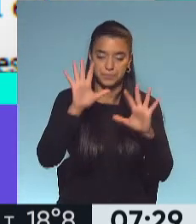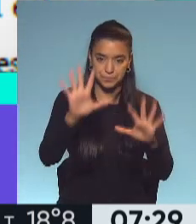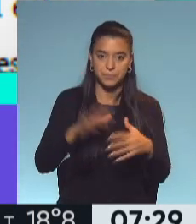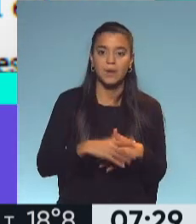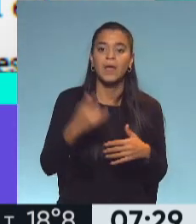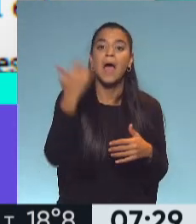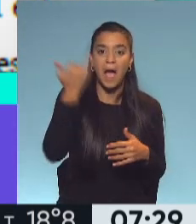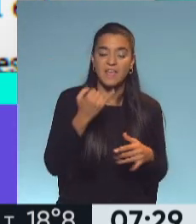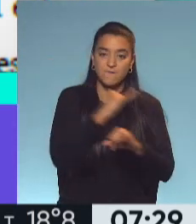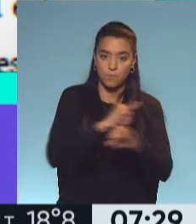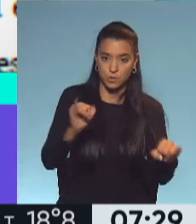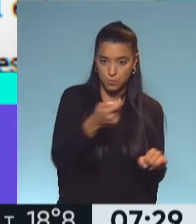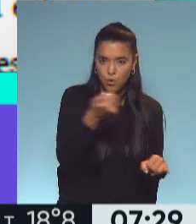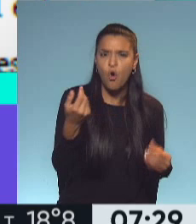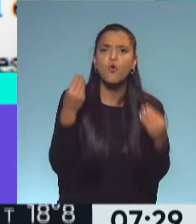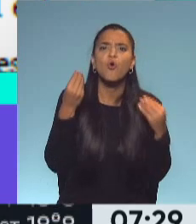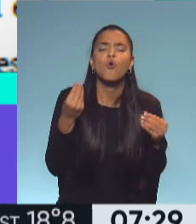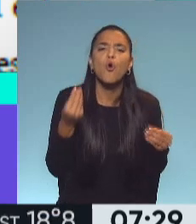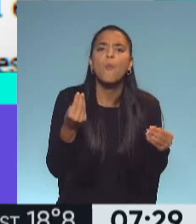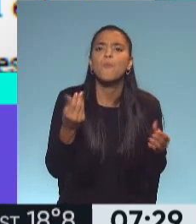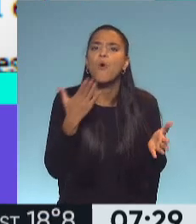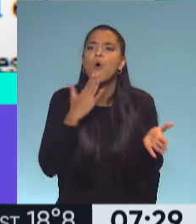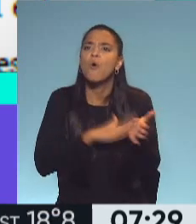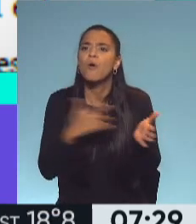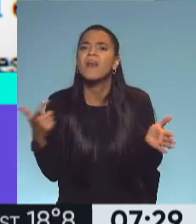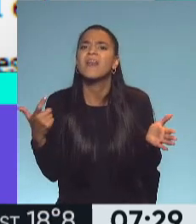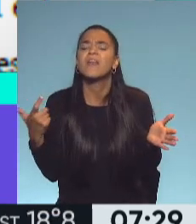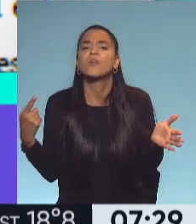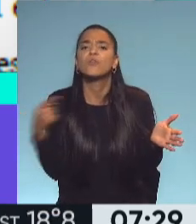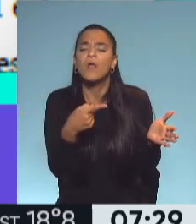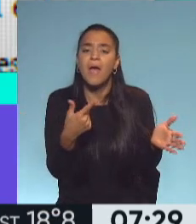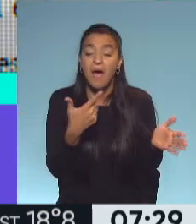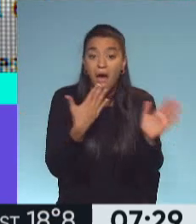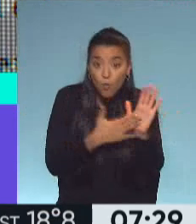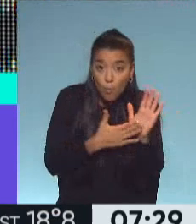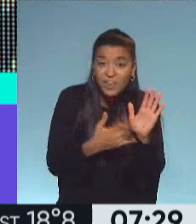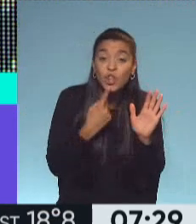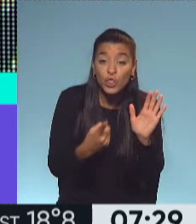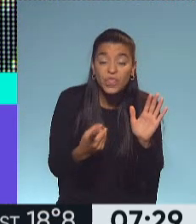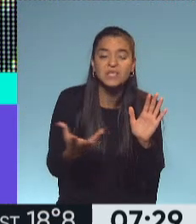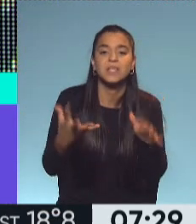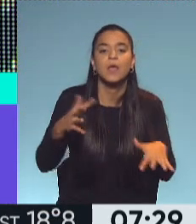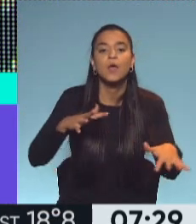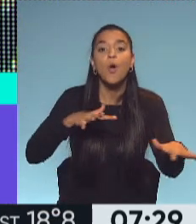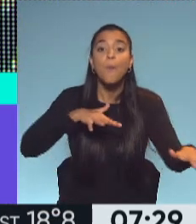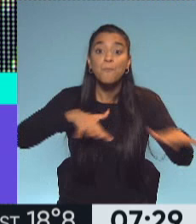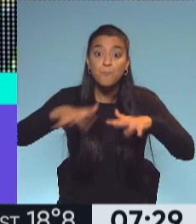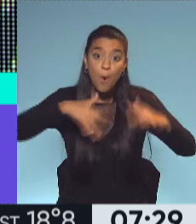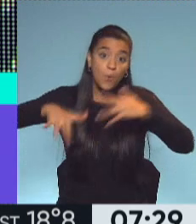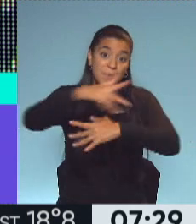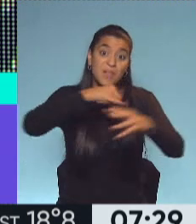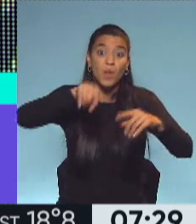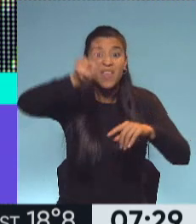hay escasa información. ¿Cómo se refuta? El argumento que dice que el movimiento genera mayores